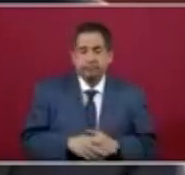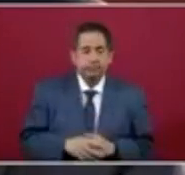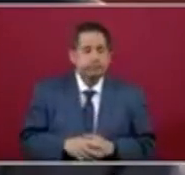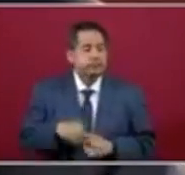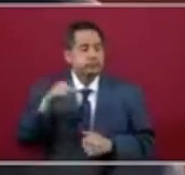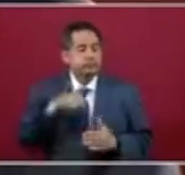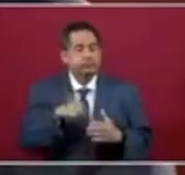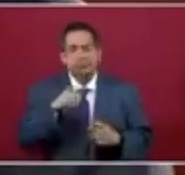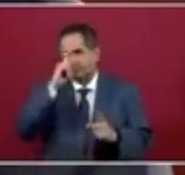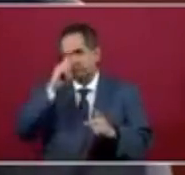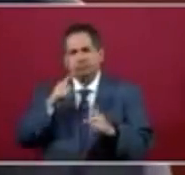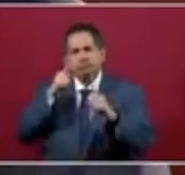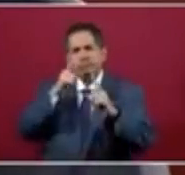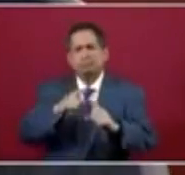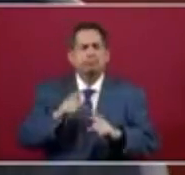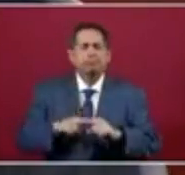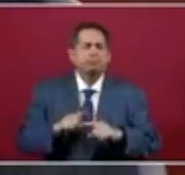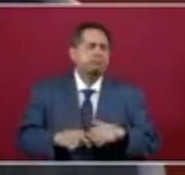tenía como propósito